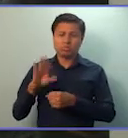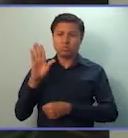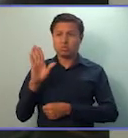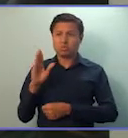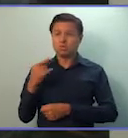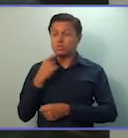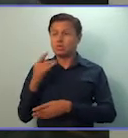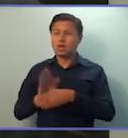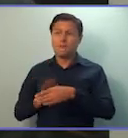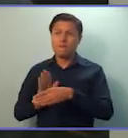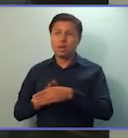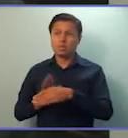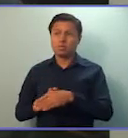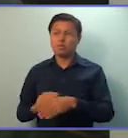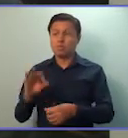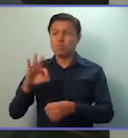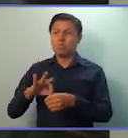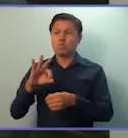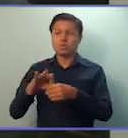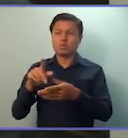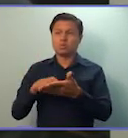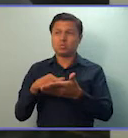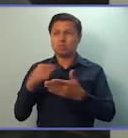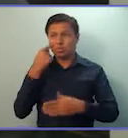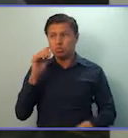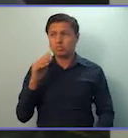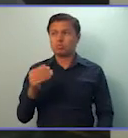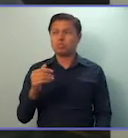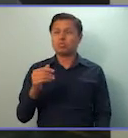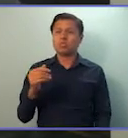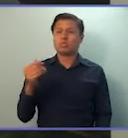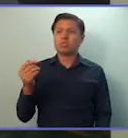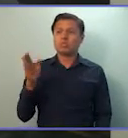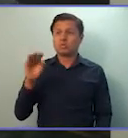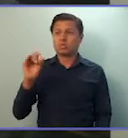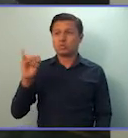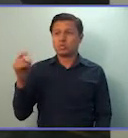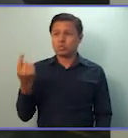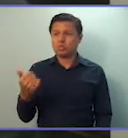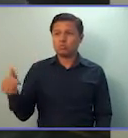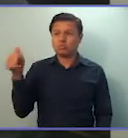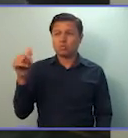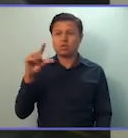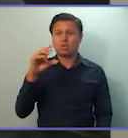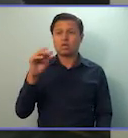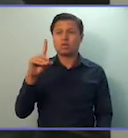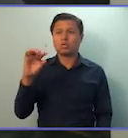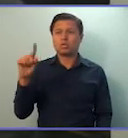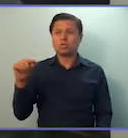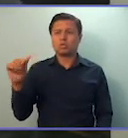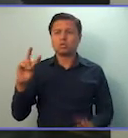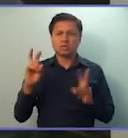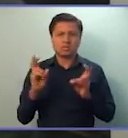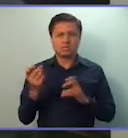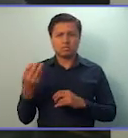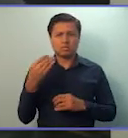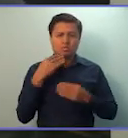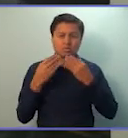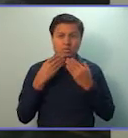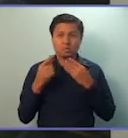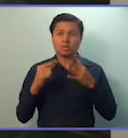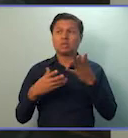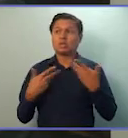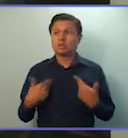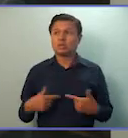citadas por ejemplo el magistrado cardosa mencionaba un aspecto que no se ha conocido que tiene el derecho